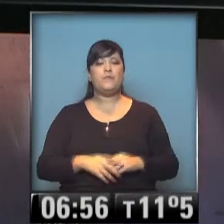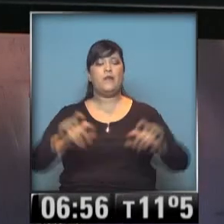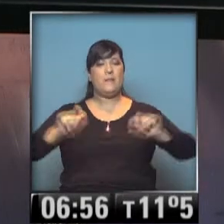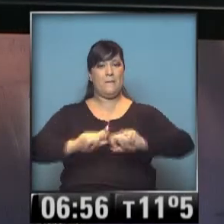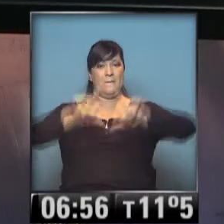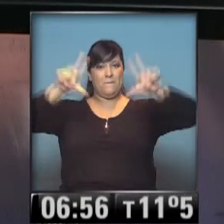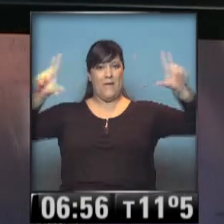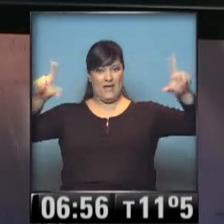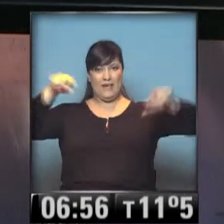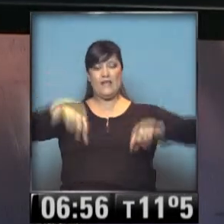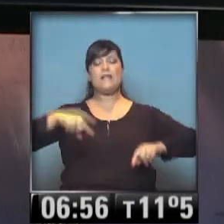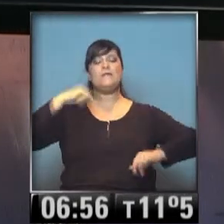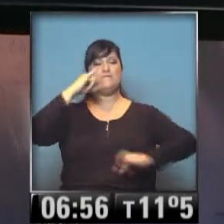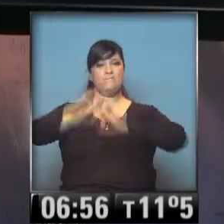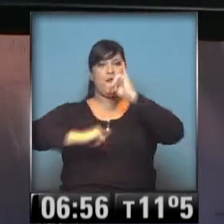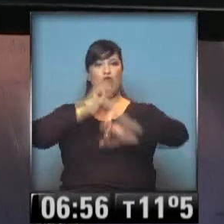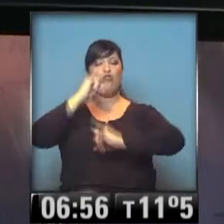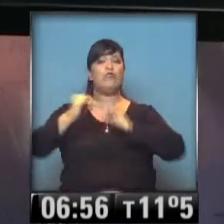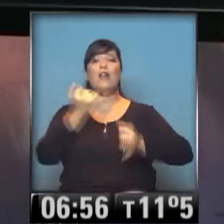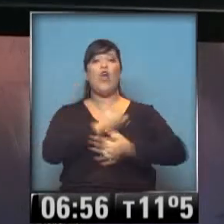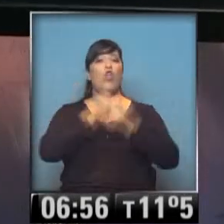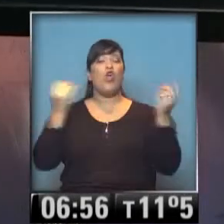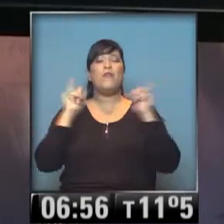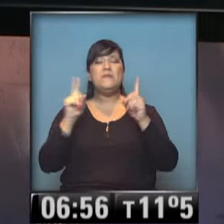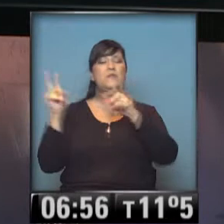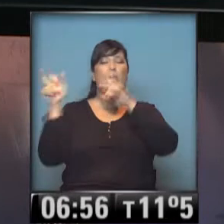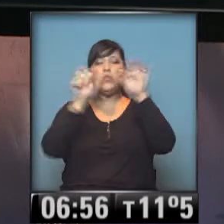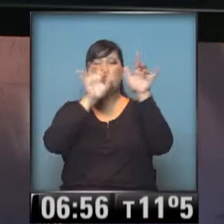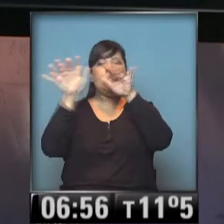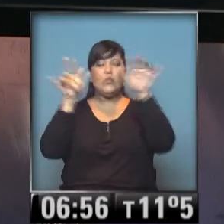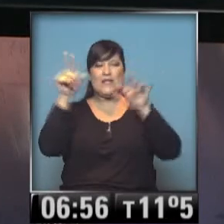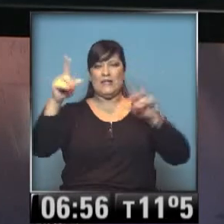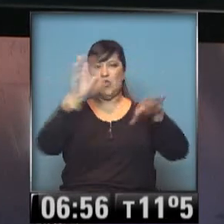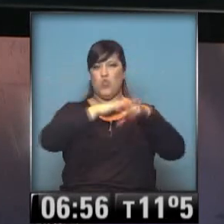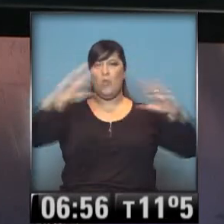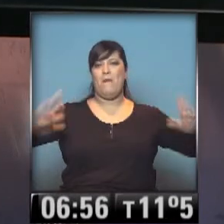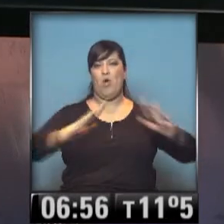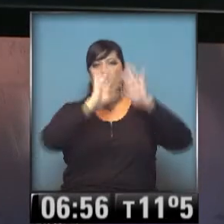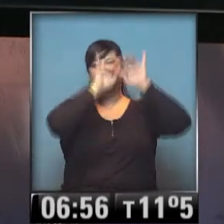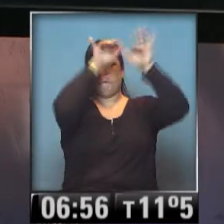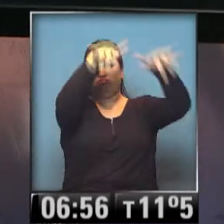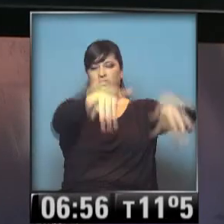del satélite para mostrarles dónde están las cenizas, dónde están las cenizas estas